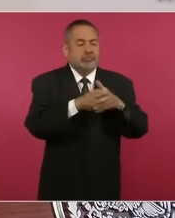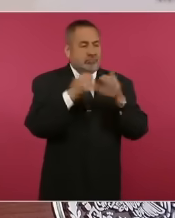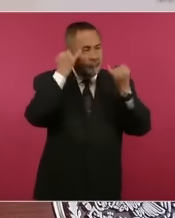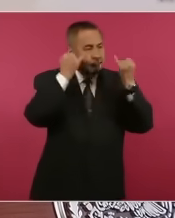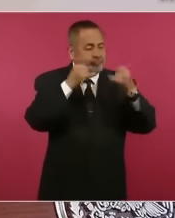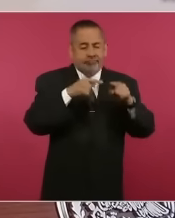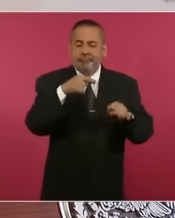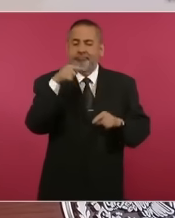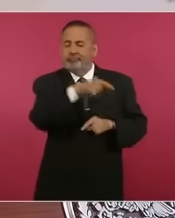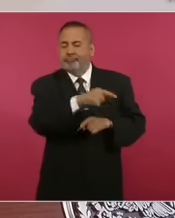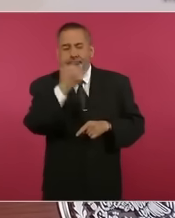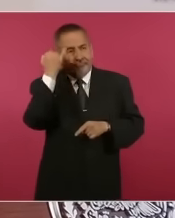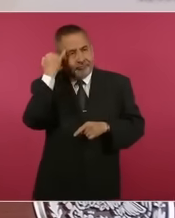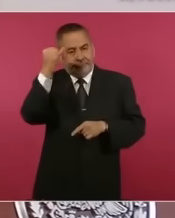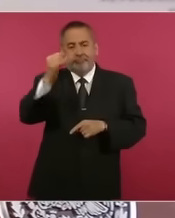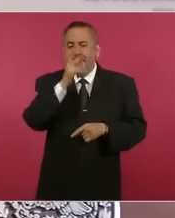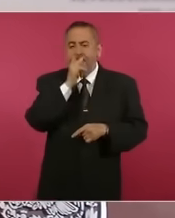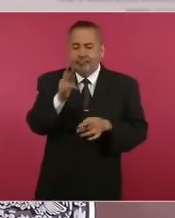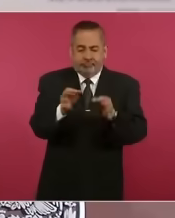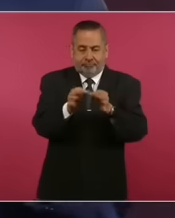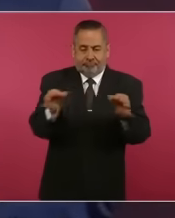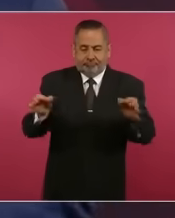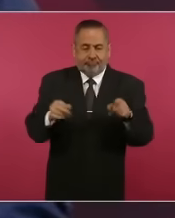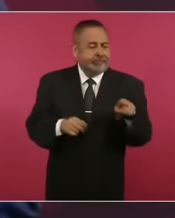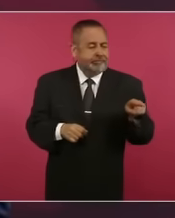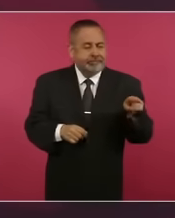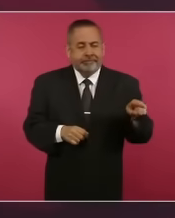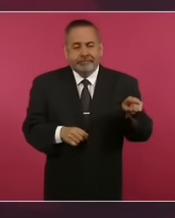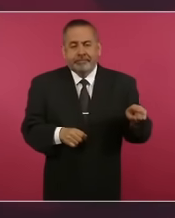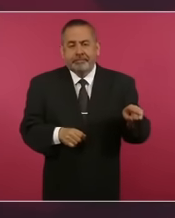acuñaron la frase de